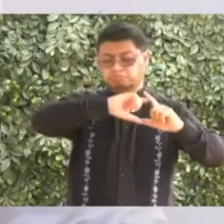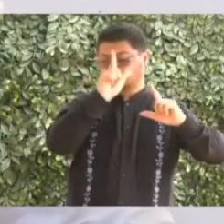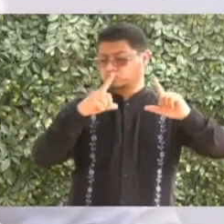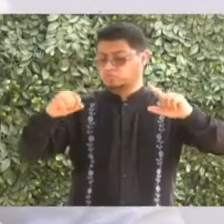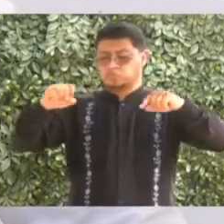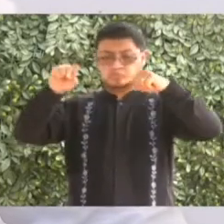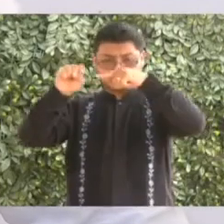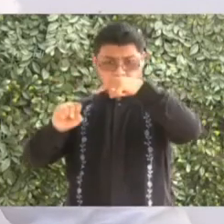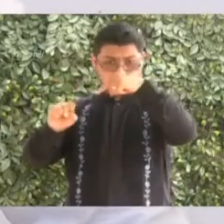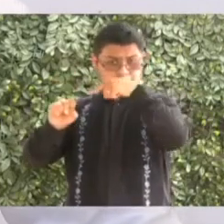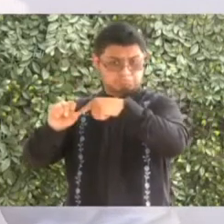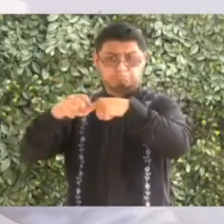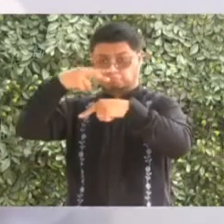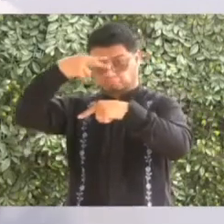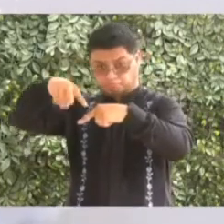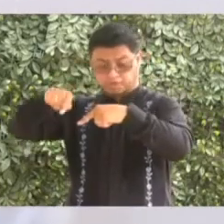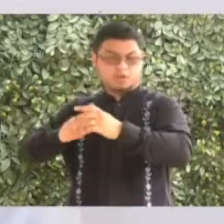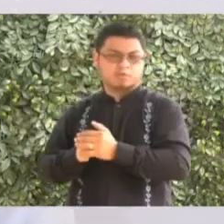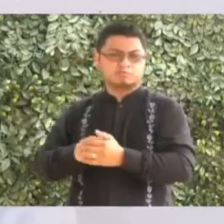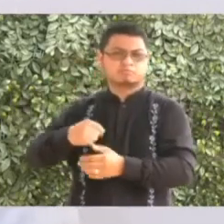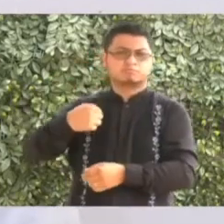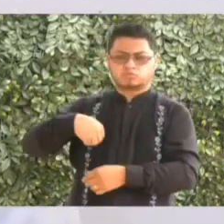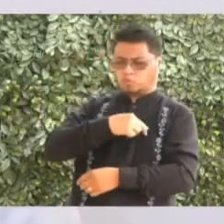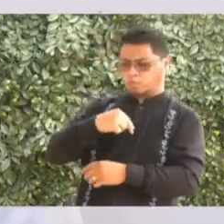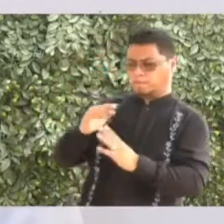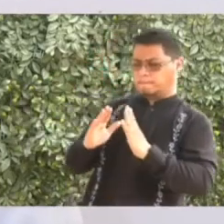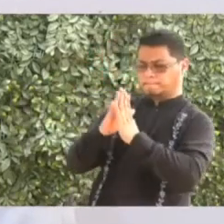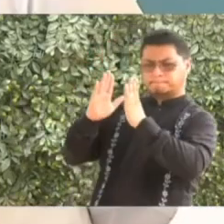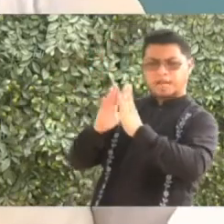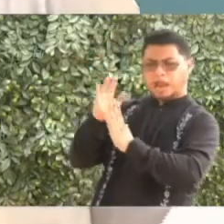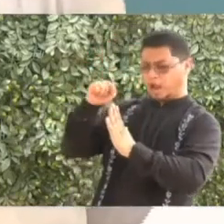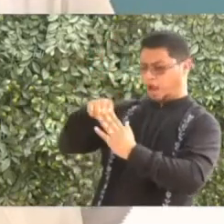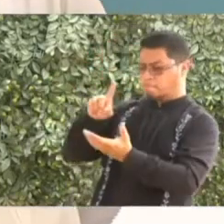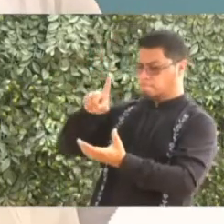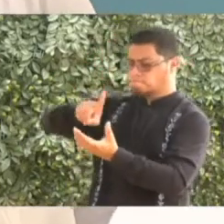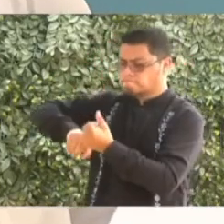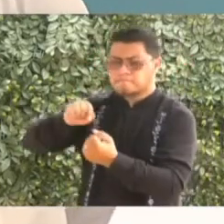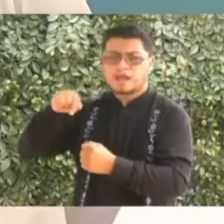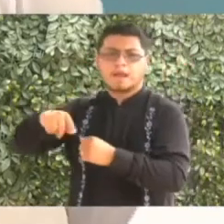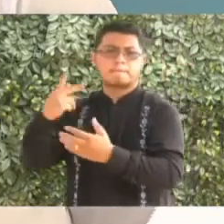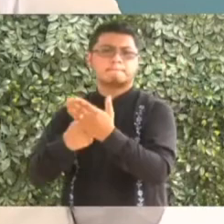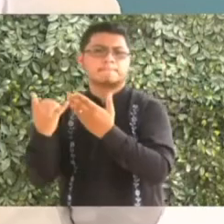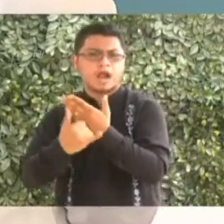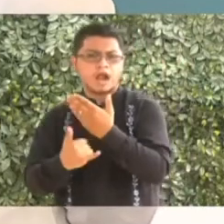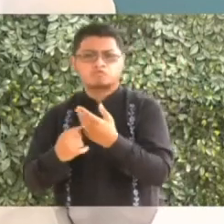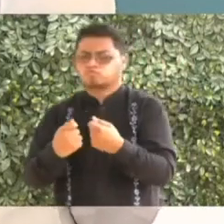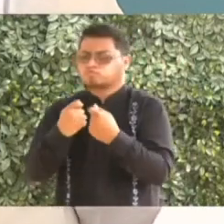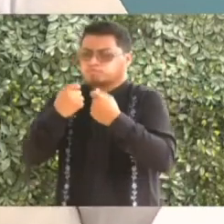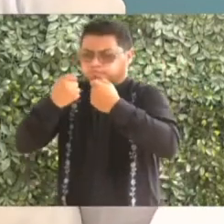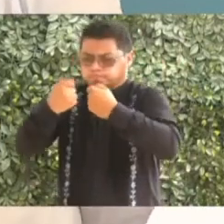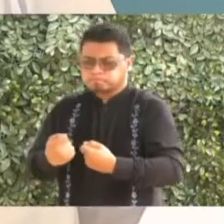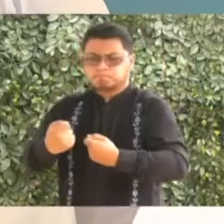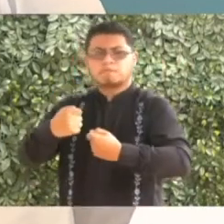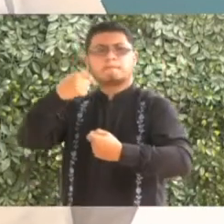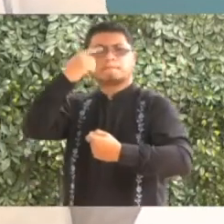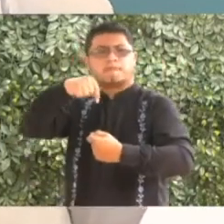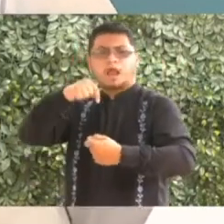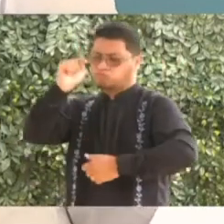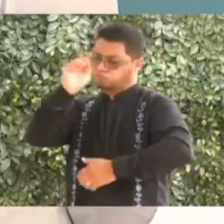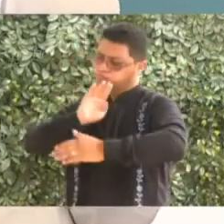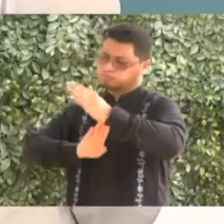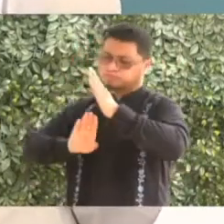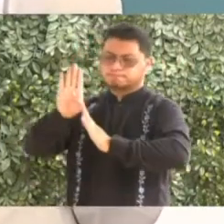todo el país. Nuestra participación en el proyecto asegura el respeto al medio ambiente, a la